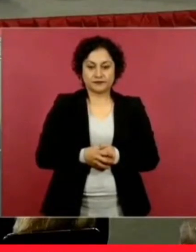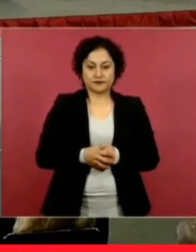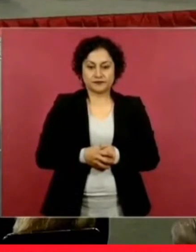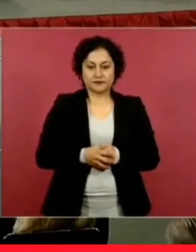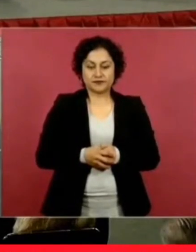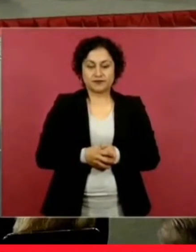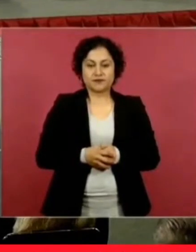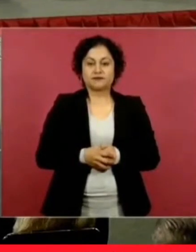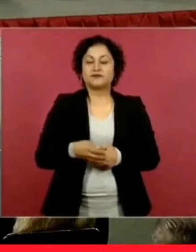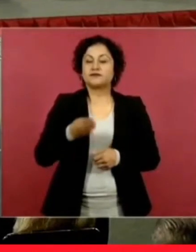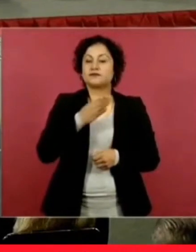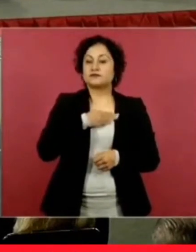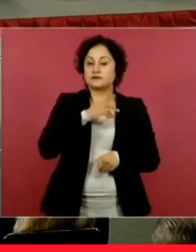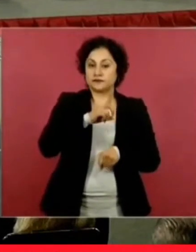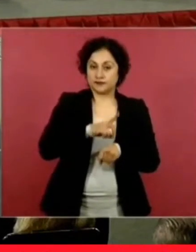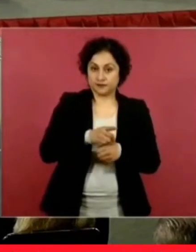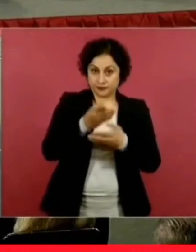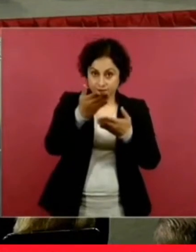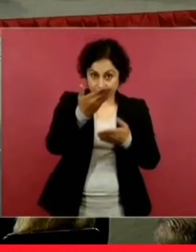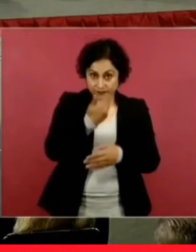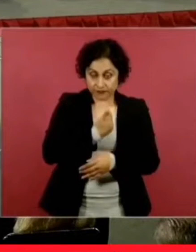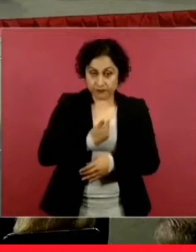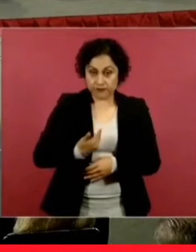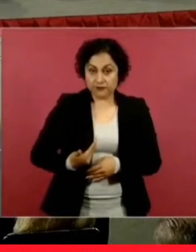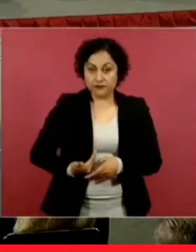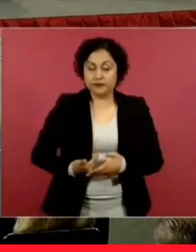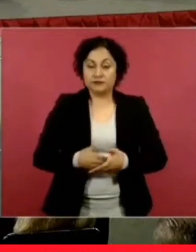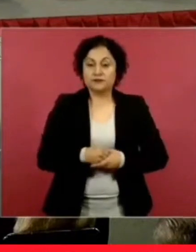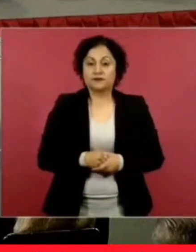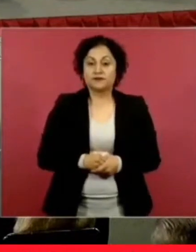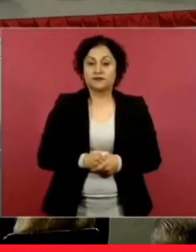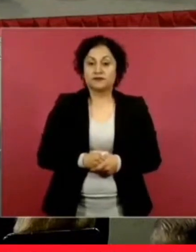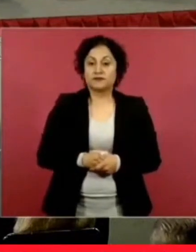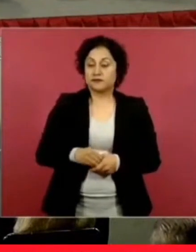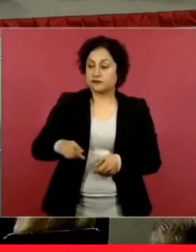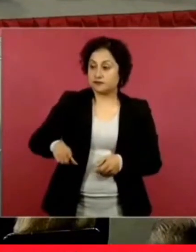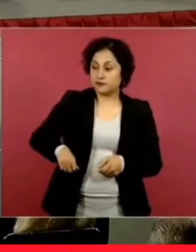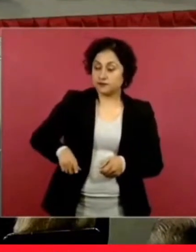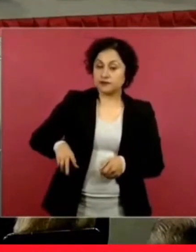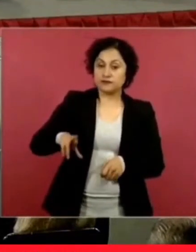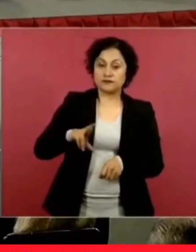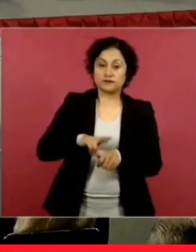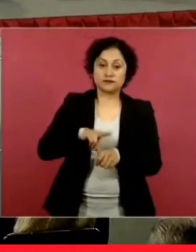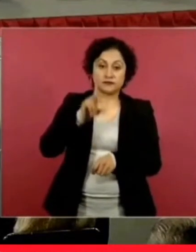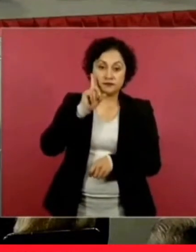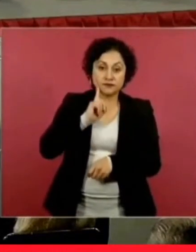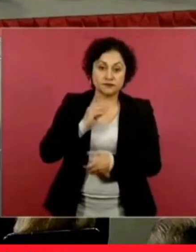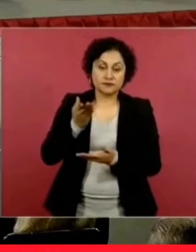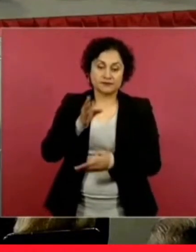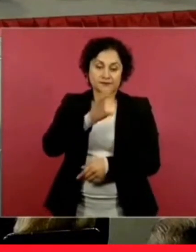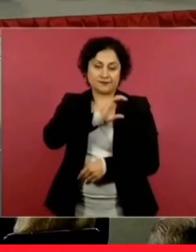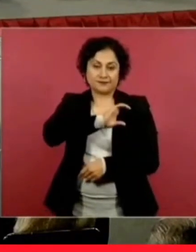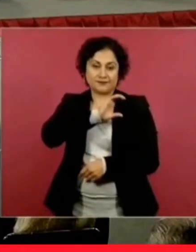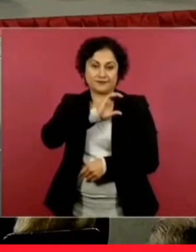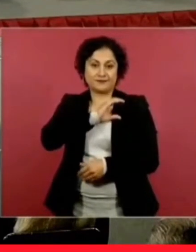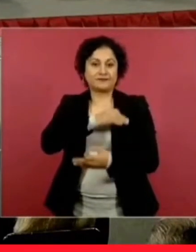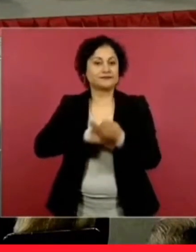muy buenos días señor presidente gobernadora querida gobernadora compañeras